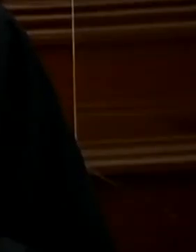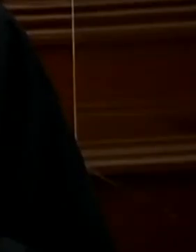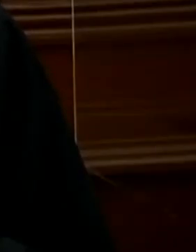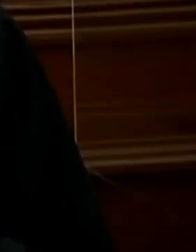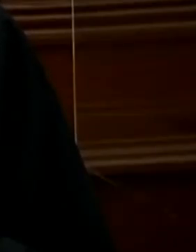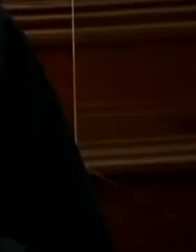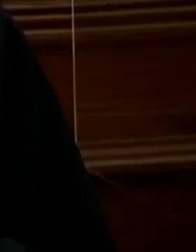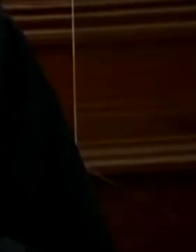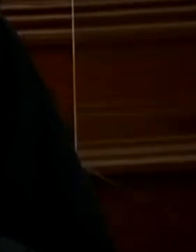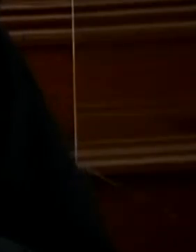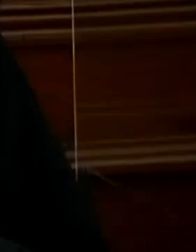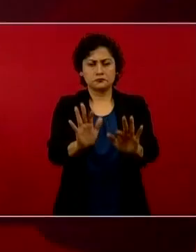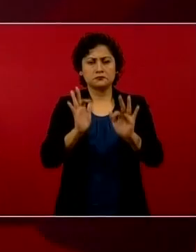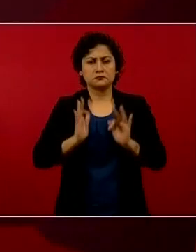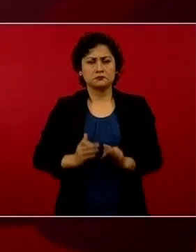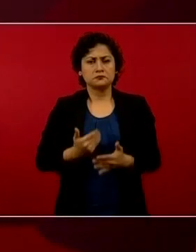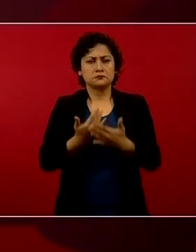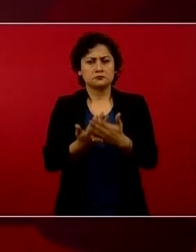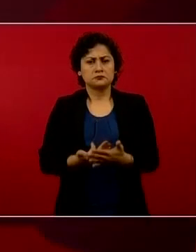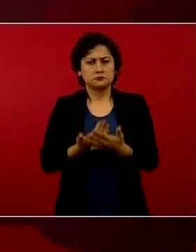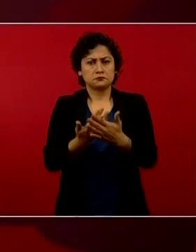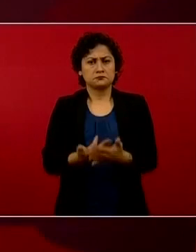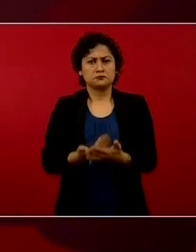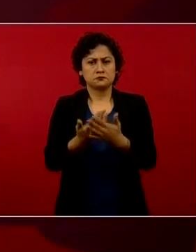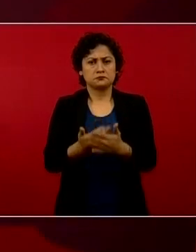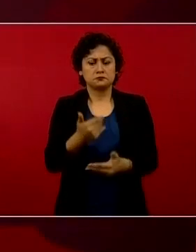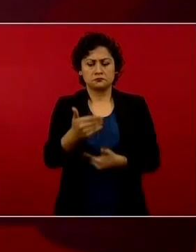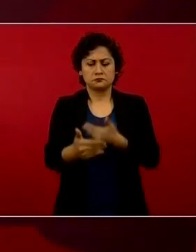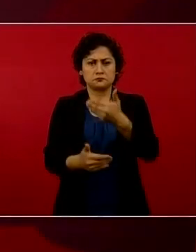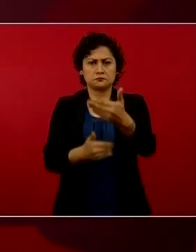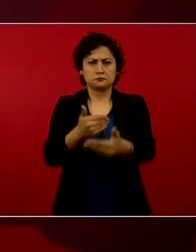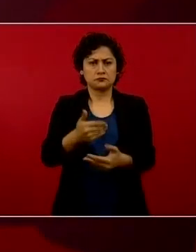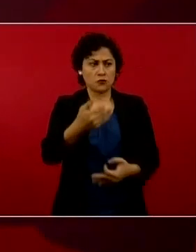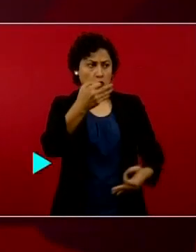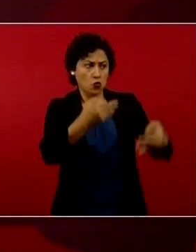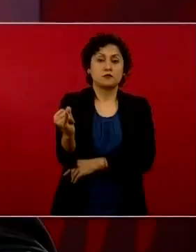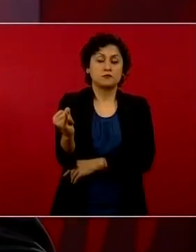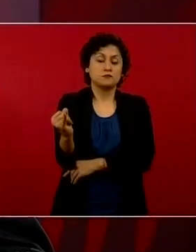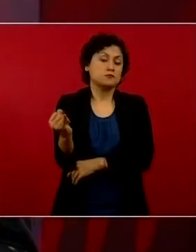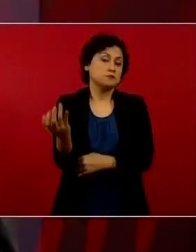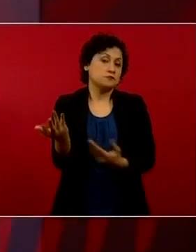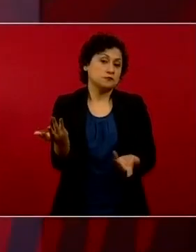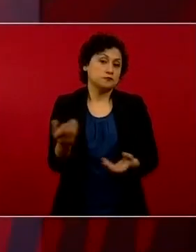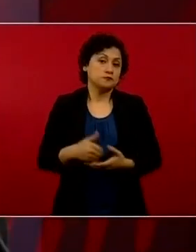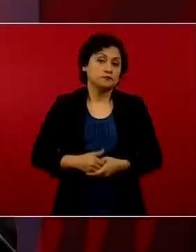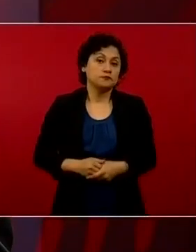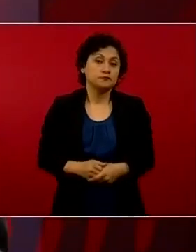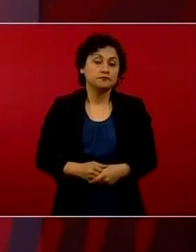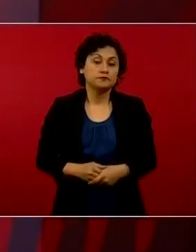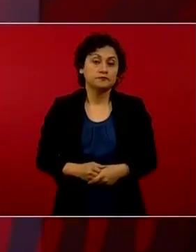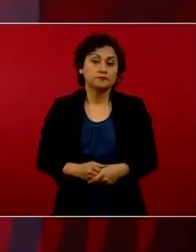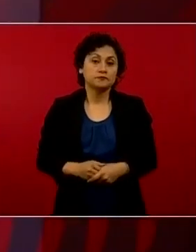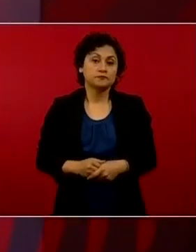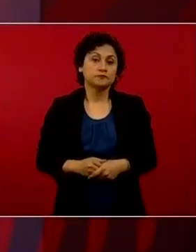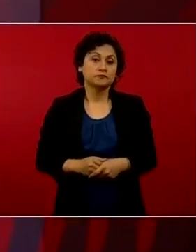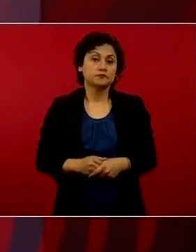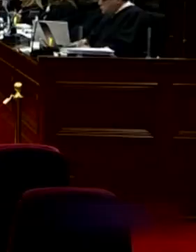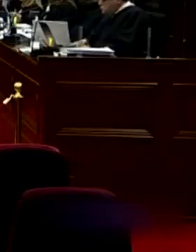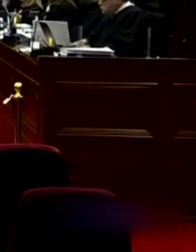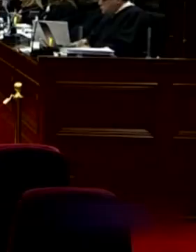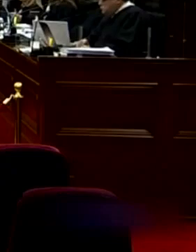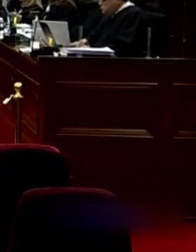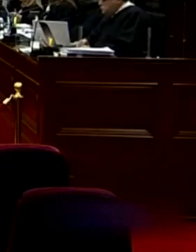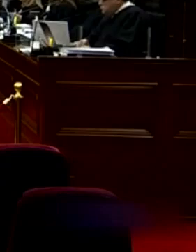interés como aquí se lo informé el plan se consiste en Llamar a la población a no votar por lo que él llama lo que conservador